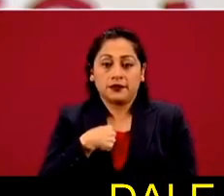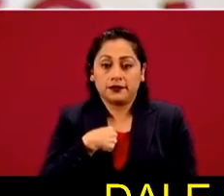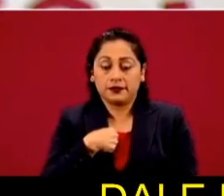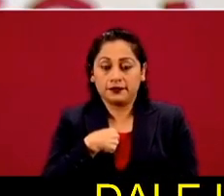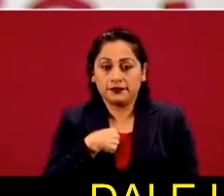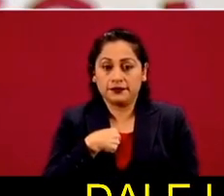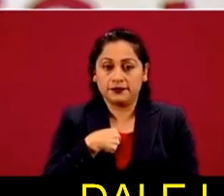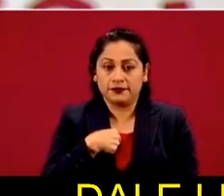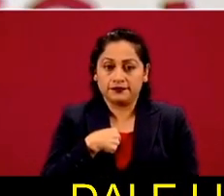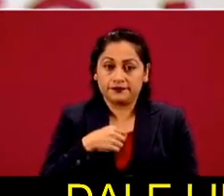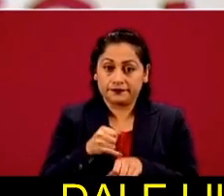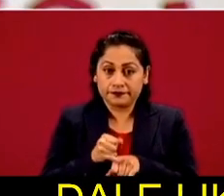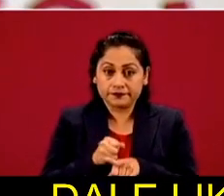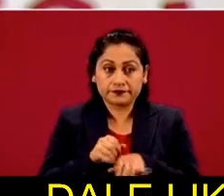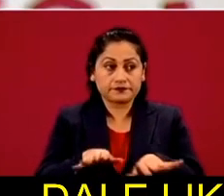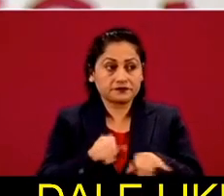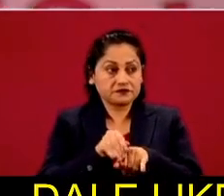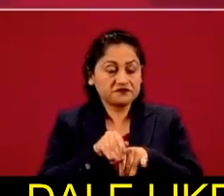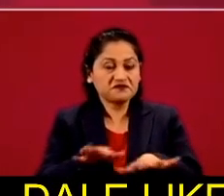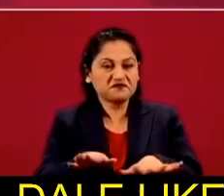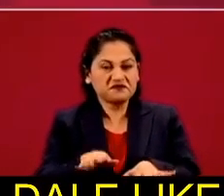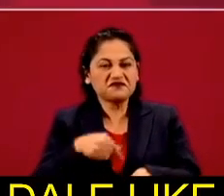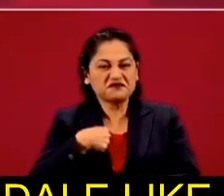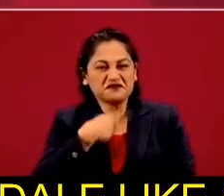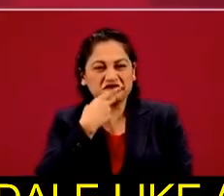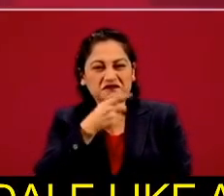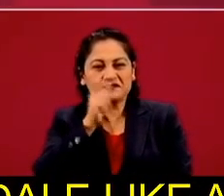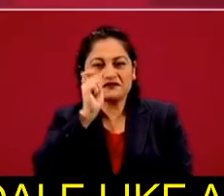de que el principal problema de México es la corrupción